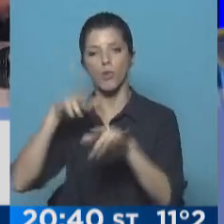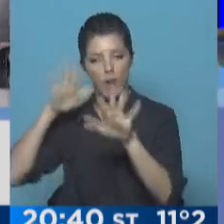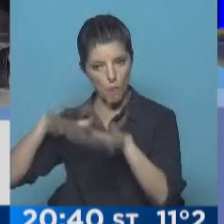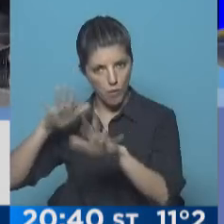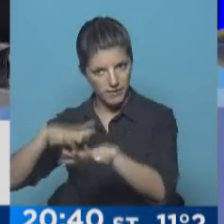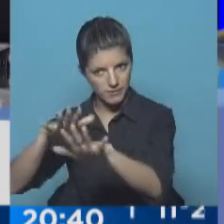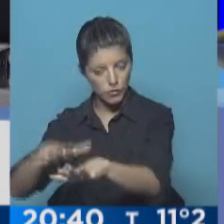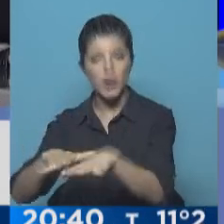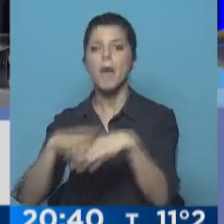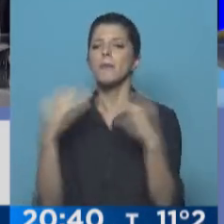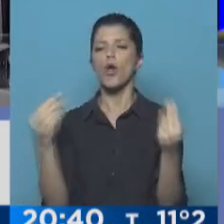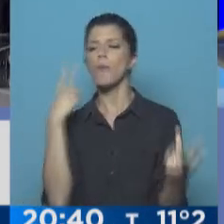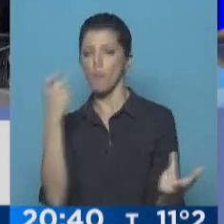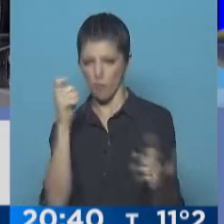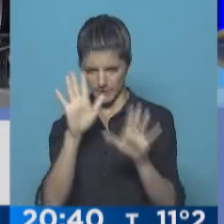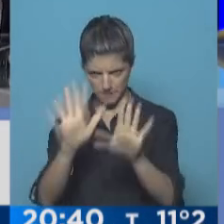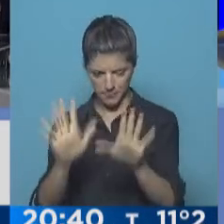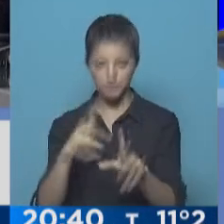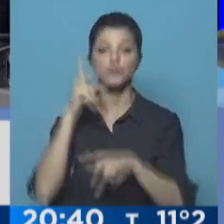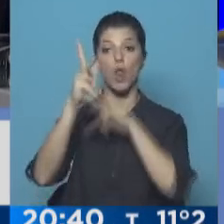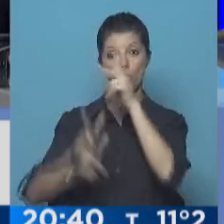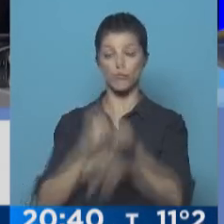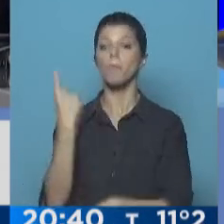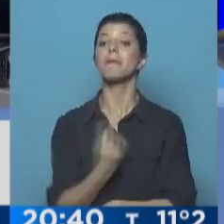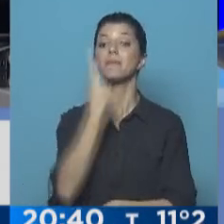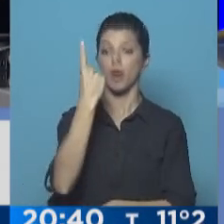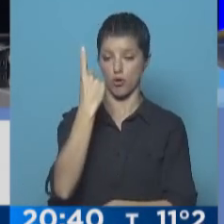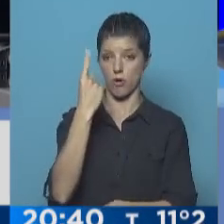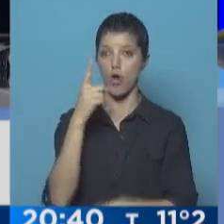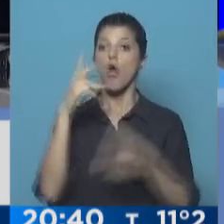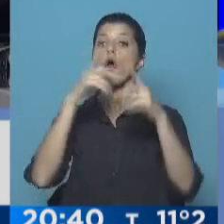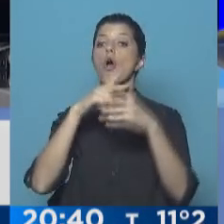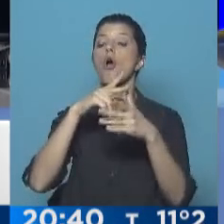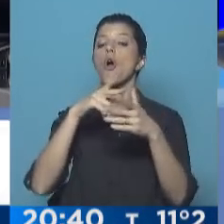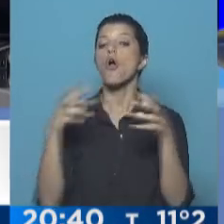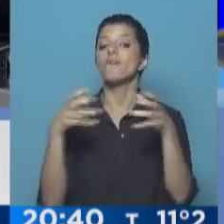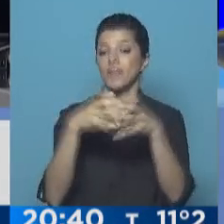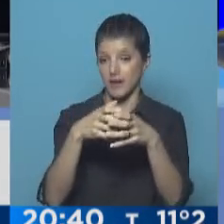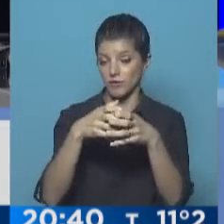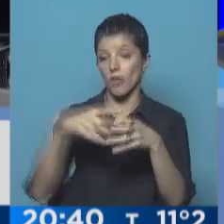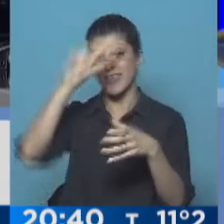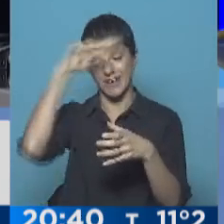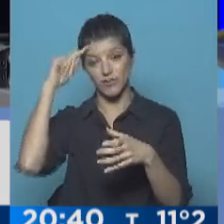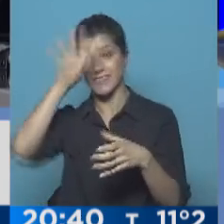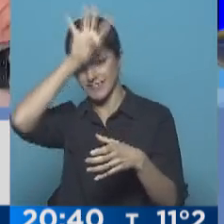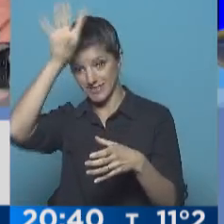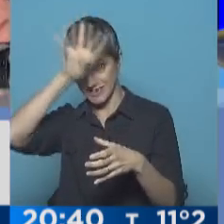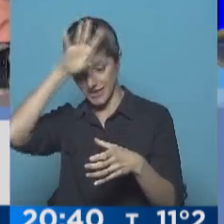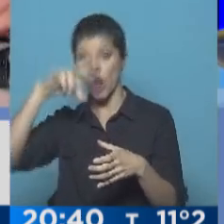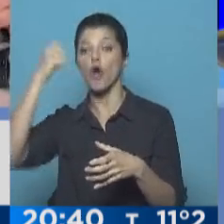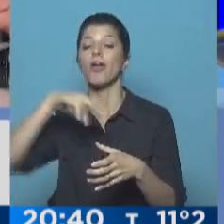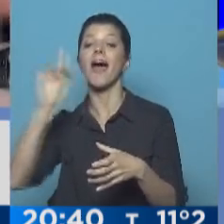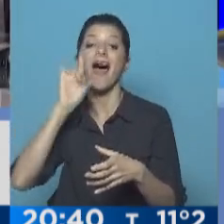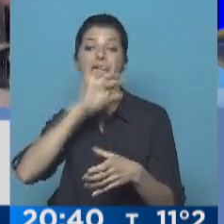movilizaciones. ¿Cómo lo podemos medir? Miren, en primer lugar, la Confederación de Naciones Indígenas del Ecuador, la CONAIE, una